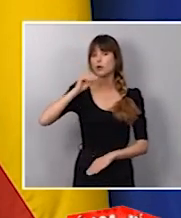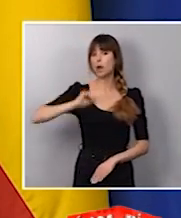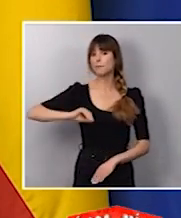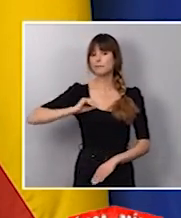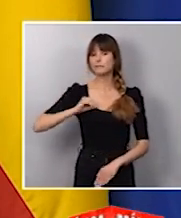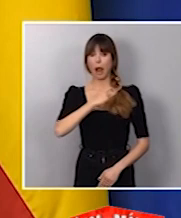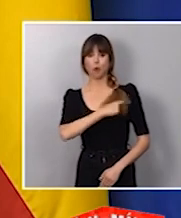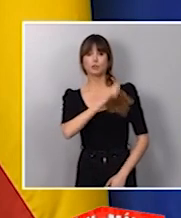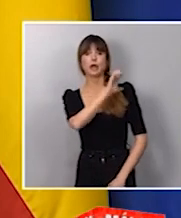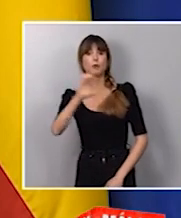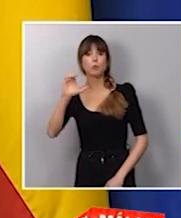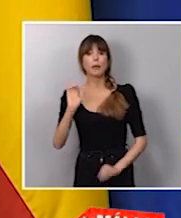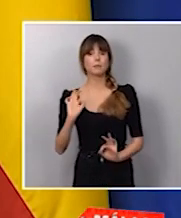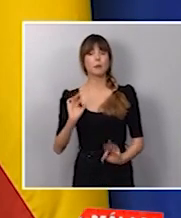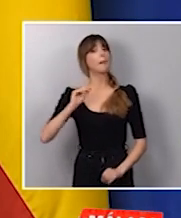la Comisión Europea.